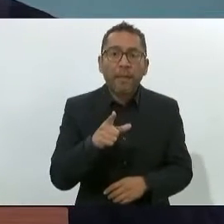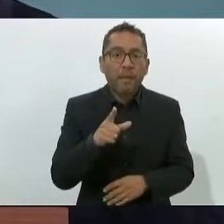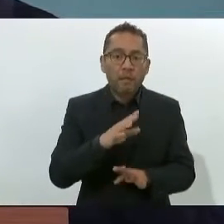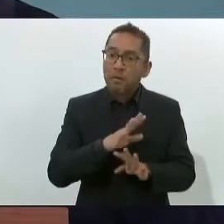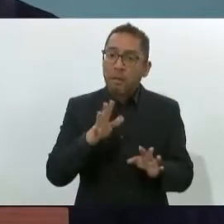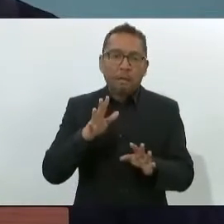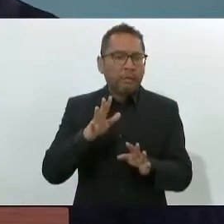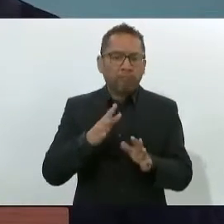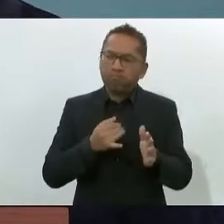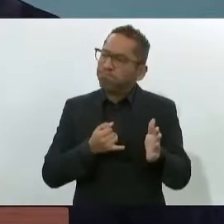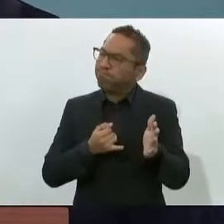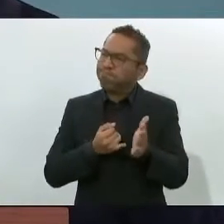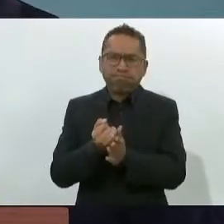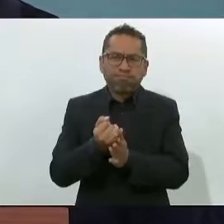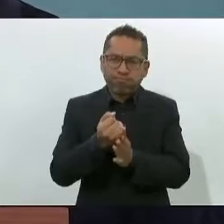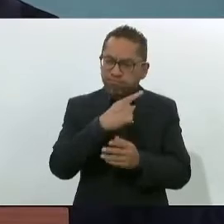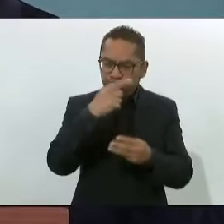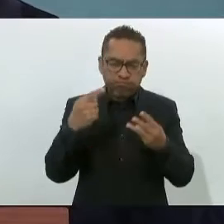definitivo para